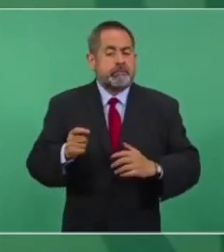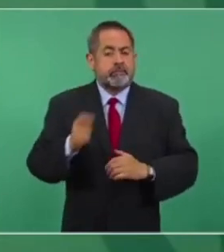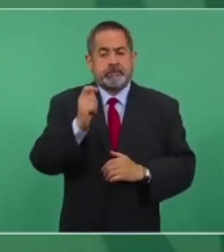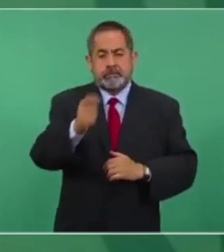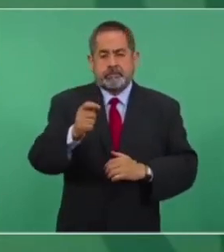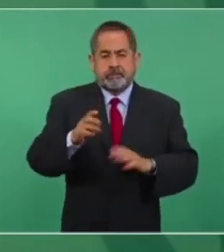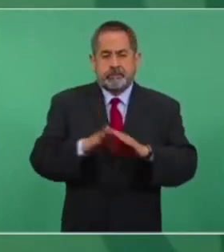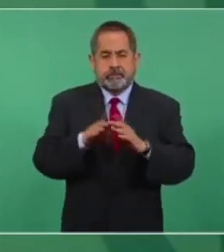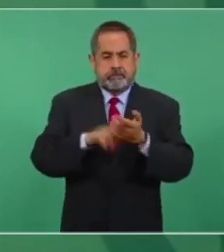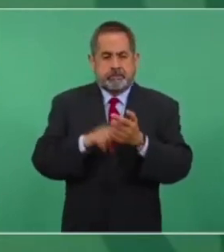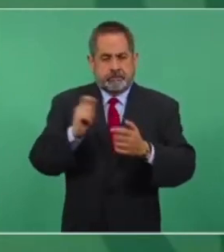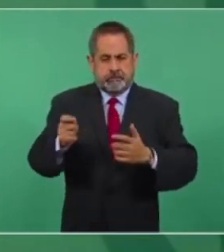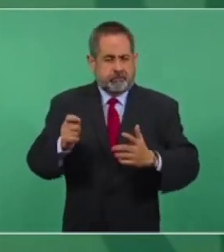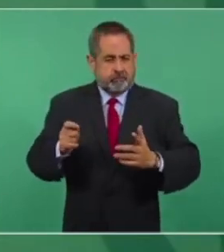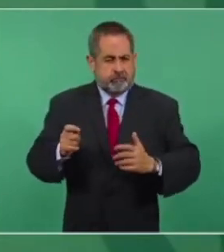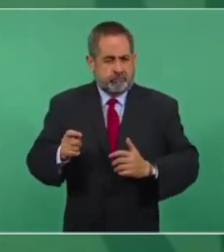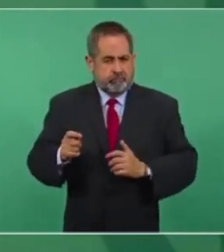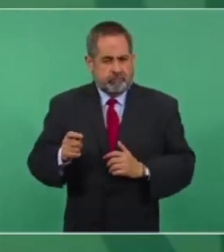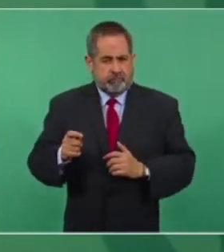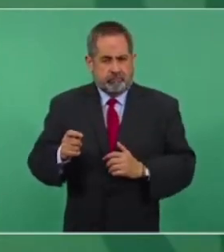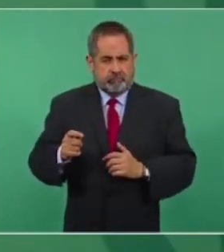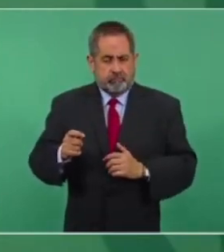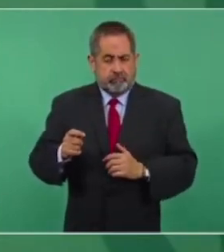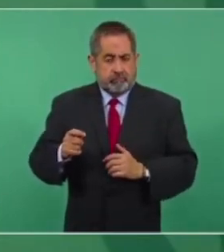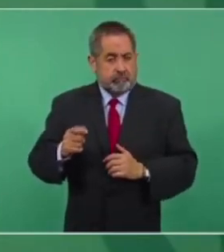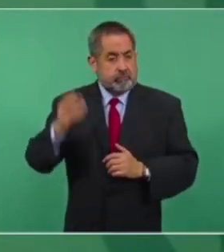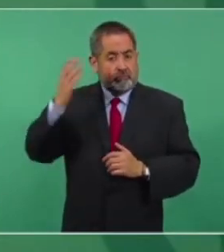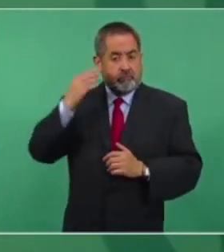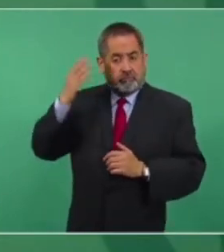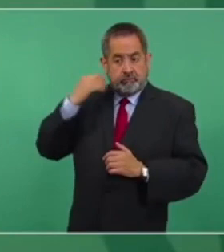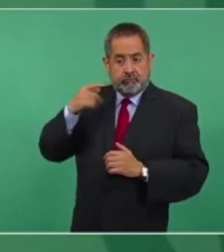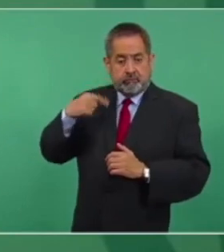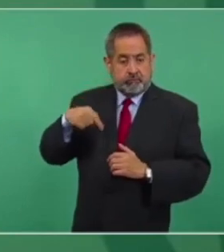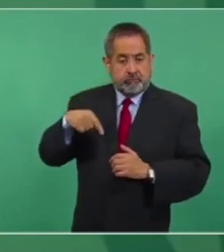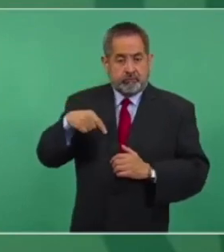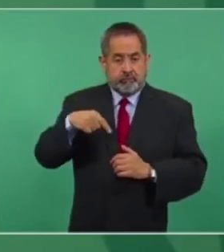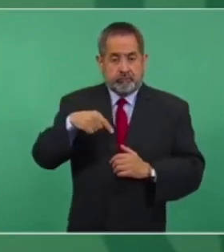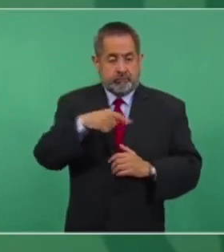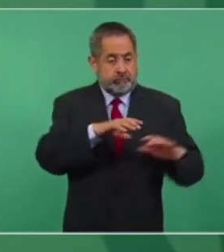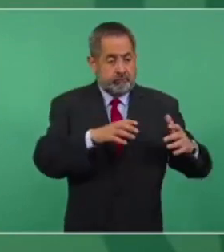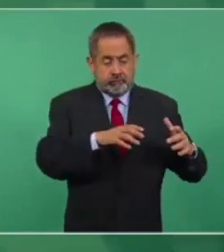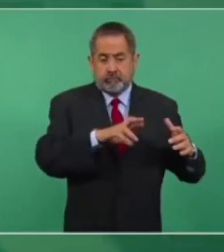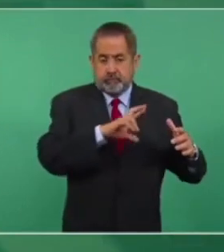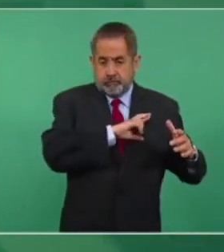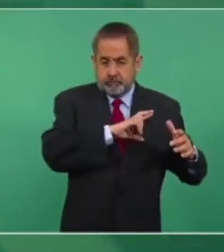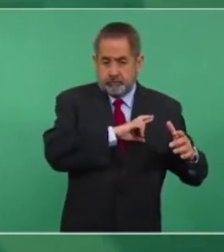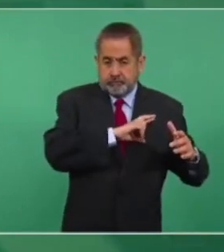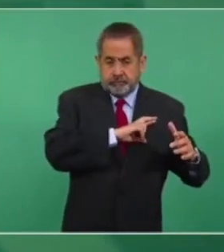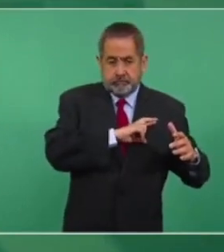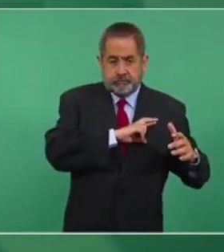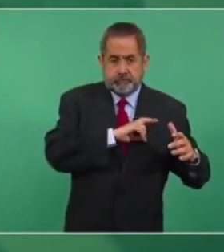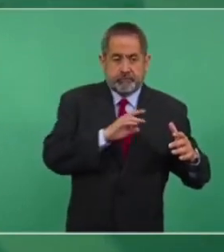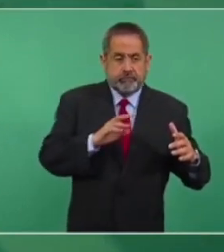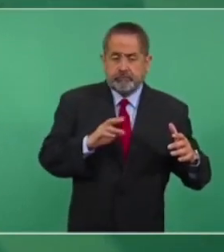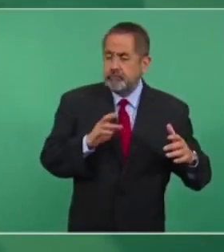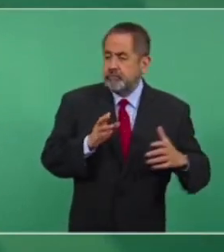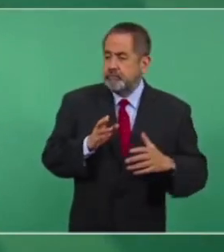después de que no intervenía el sector privado en la industria eléctrica, ahora